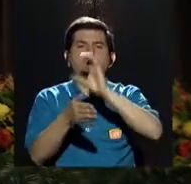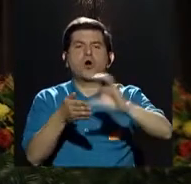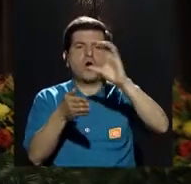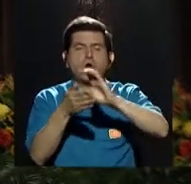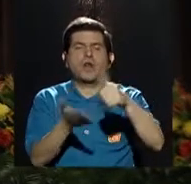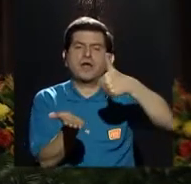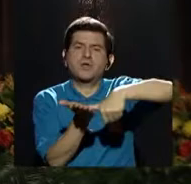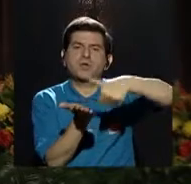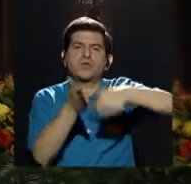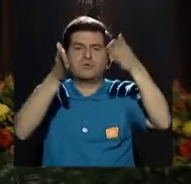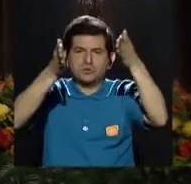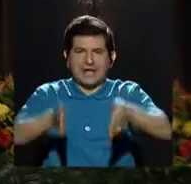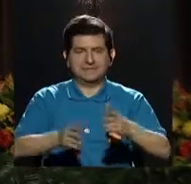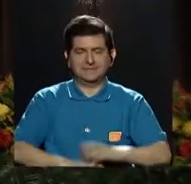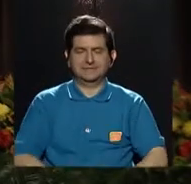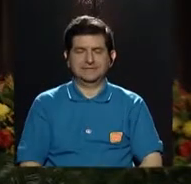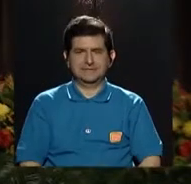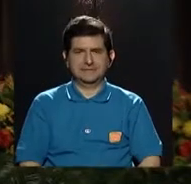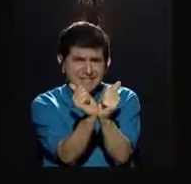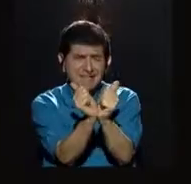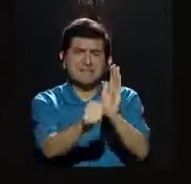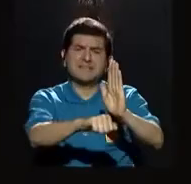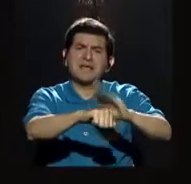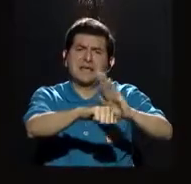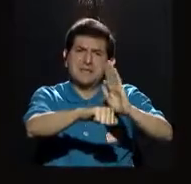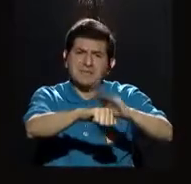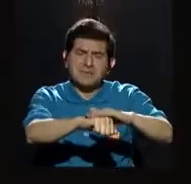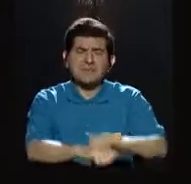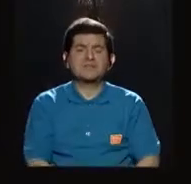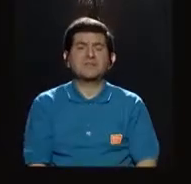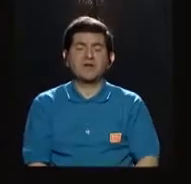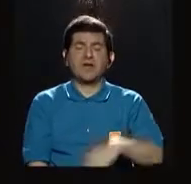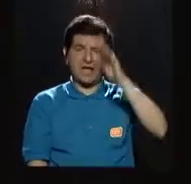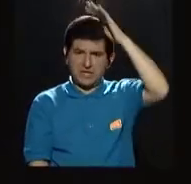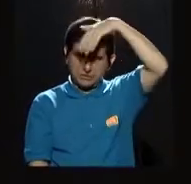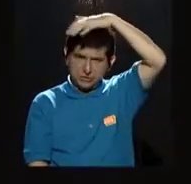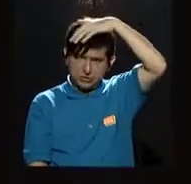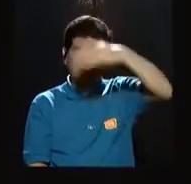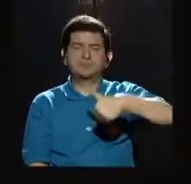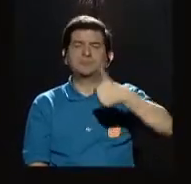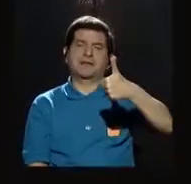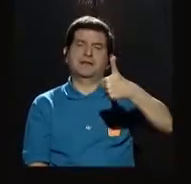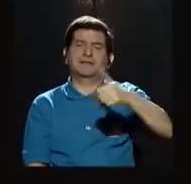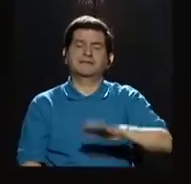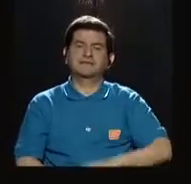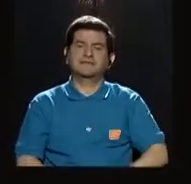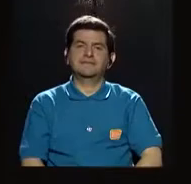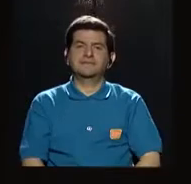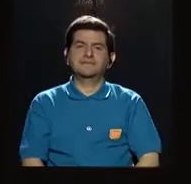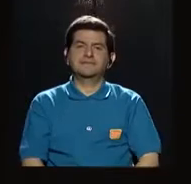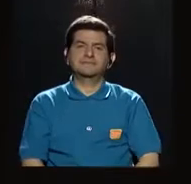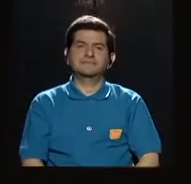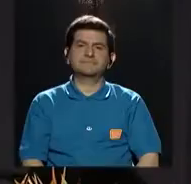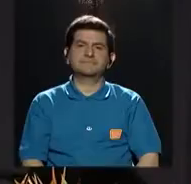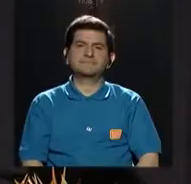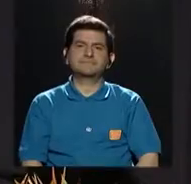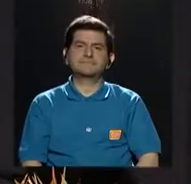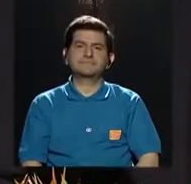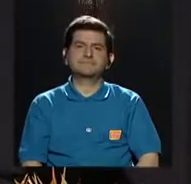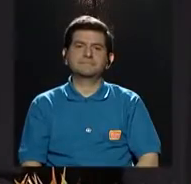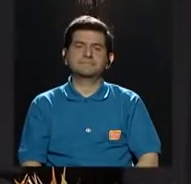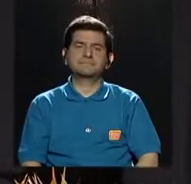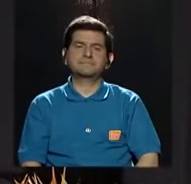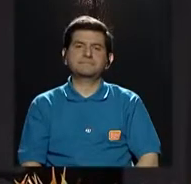de Costa Rica. Rodeada de estudiantes y docentes en el Teatro Nacional, Davis destacó la importancia que tienen las